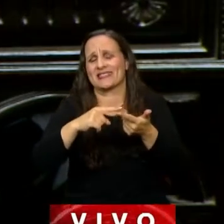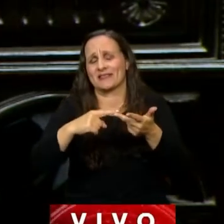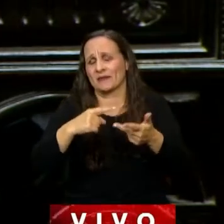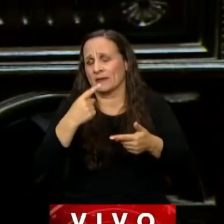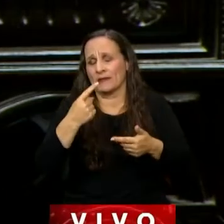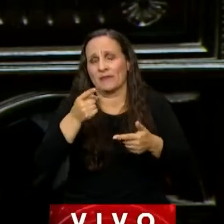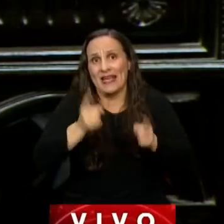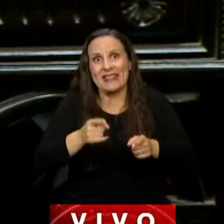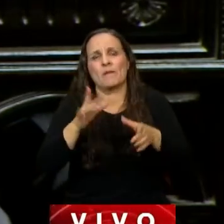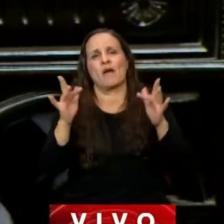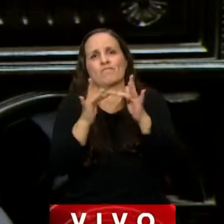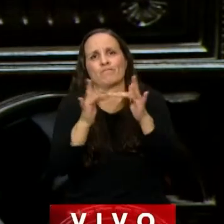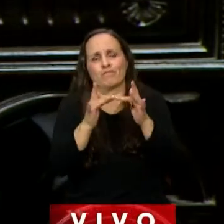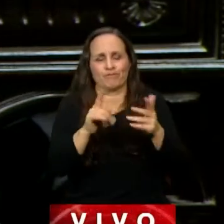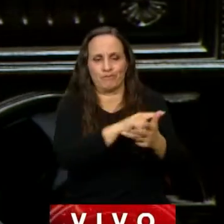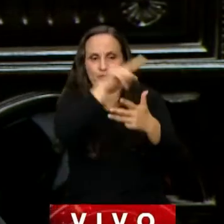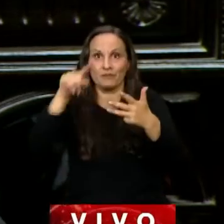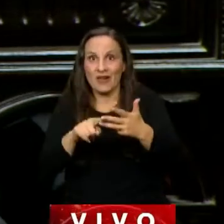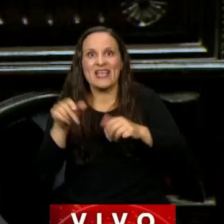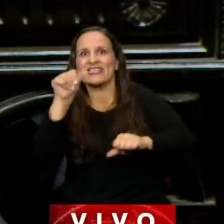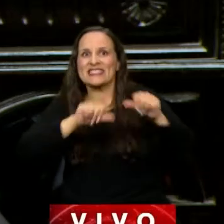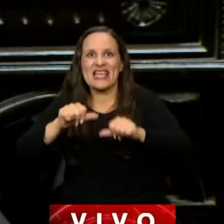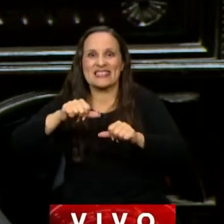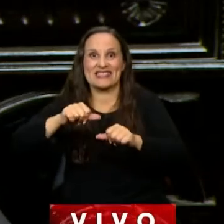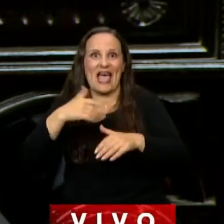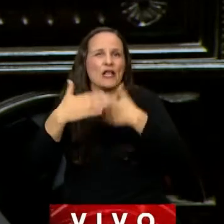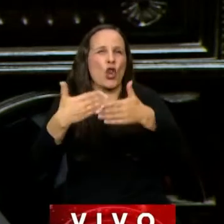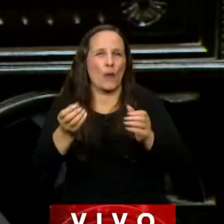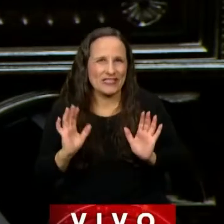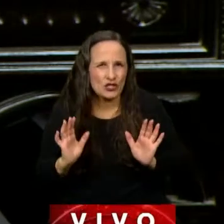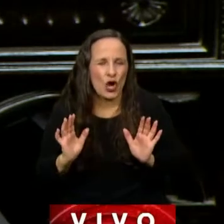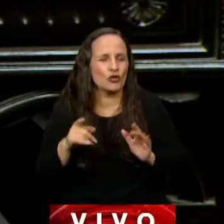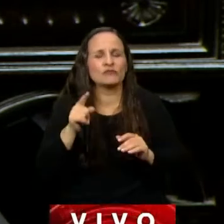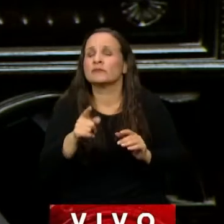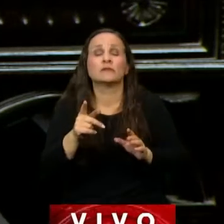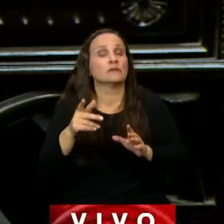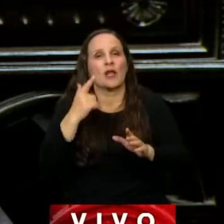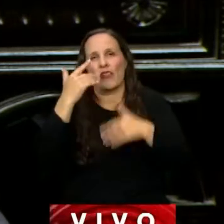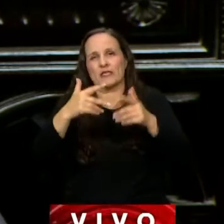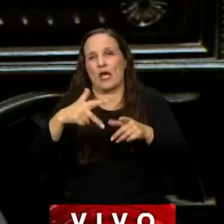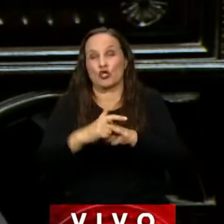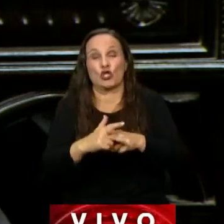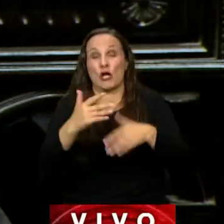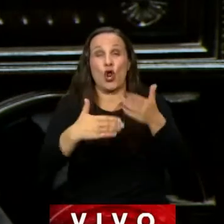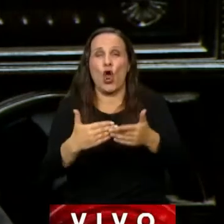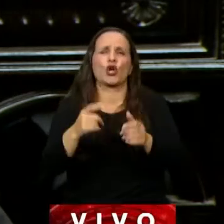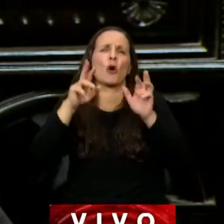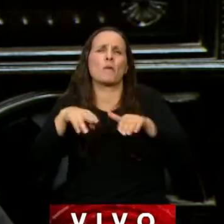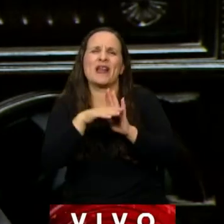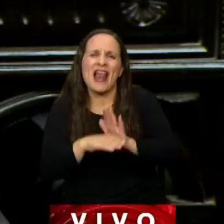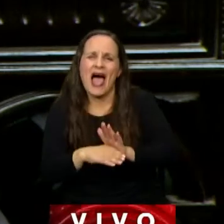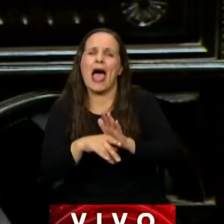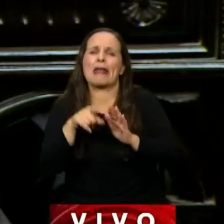ámbitos digitales. Ciencia e innovación, herramienta para vincular el desarrollo tecnológico y los programas de gestión con los